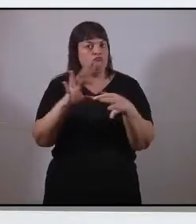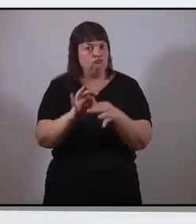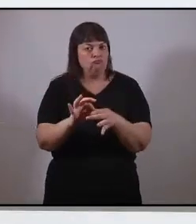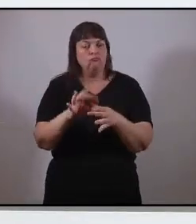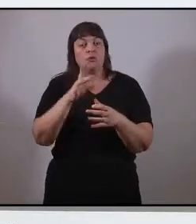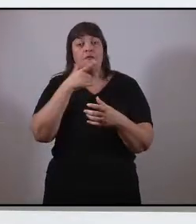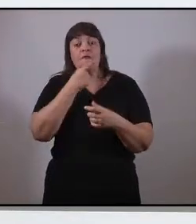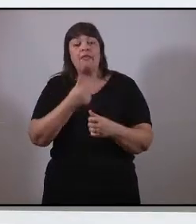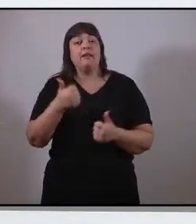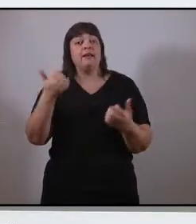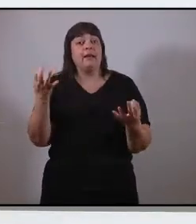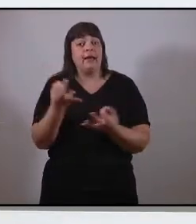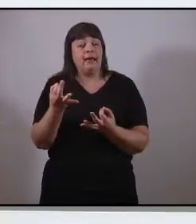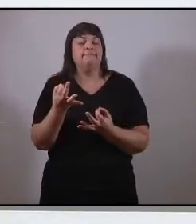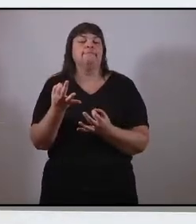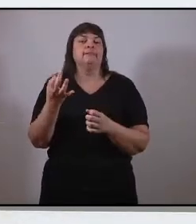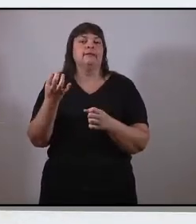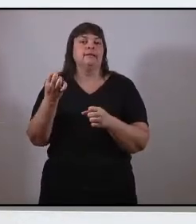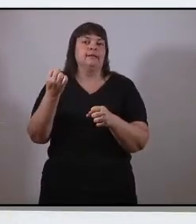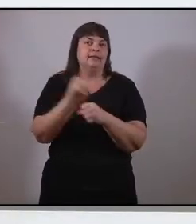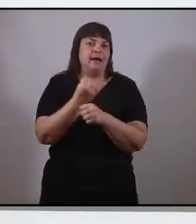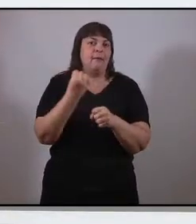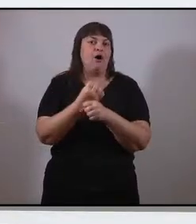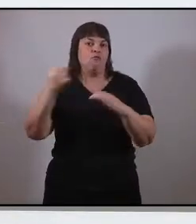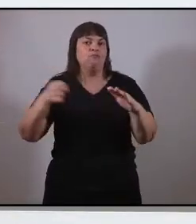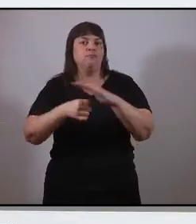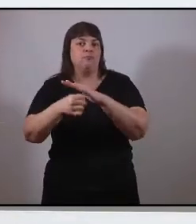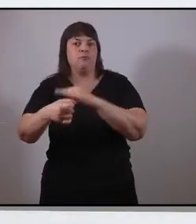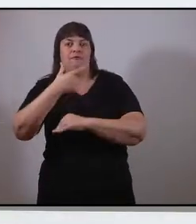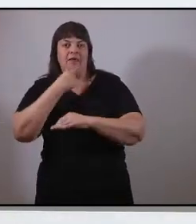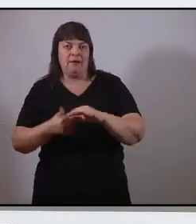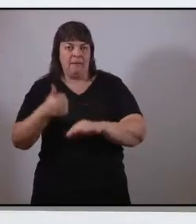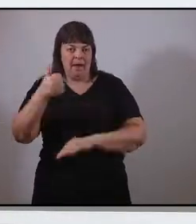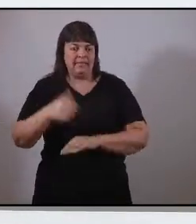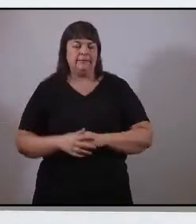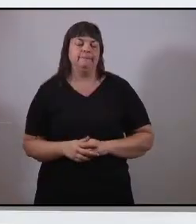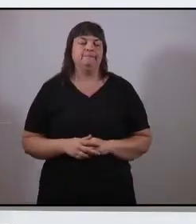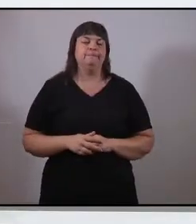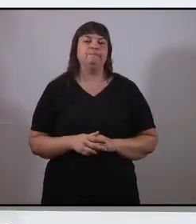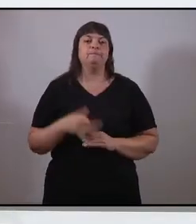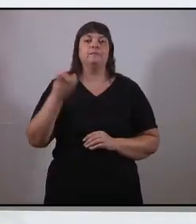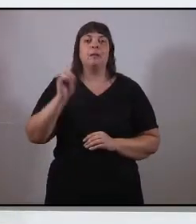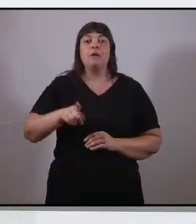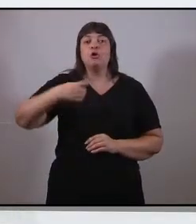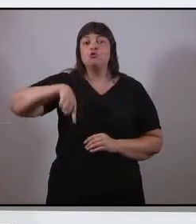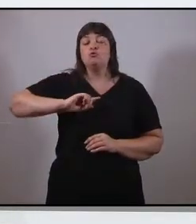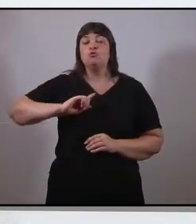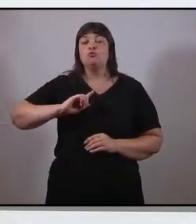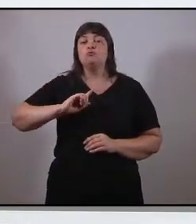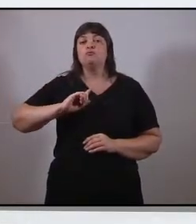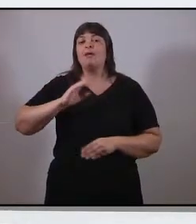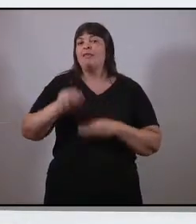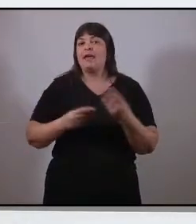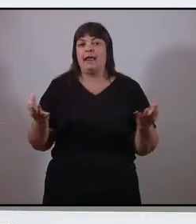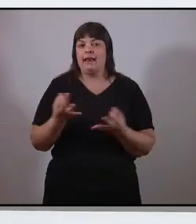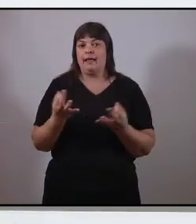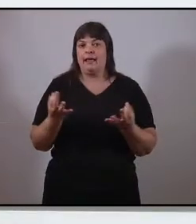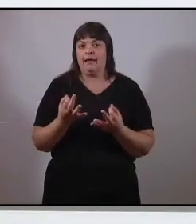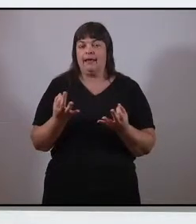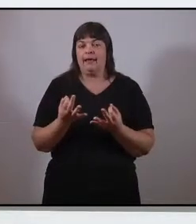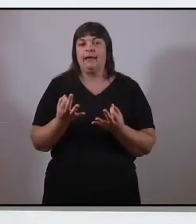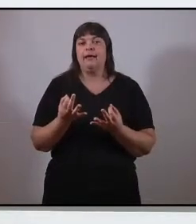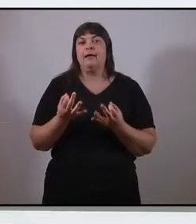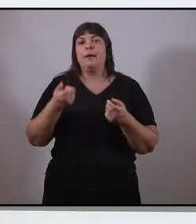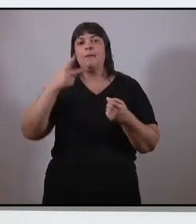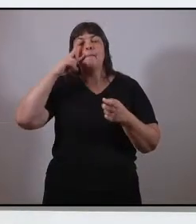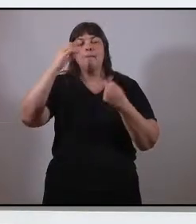facilitando así su incorporación al mercado laboral. También vamos a implementar 2 nuevos másteres. El